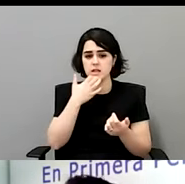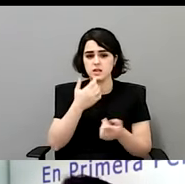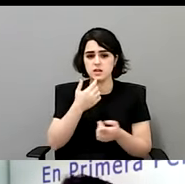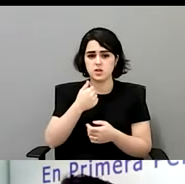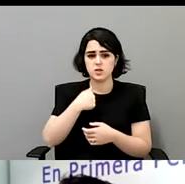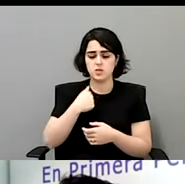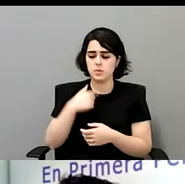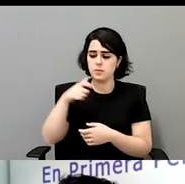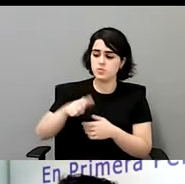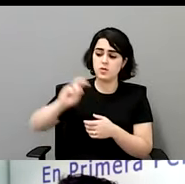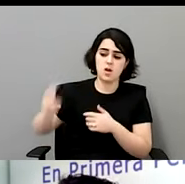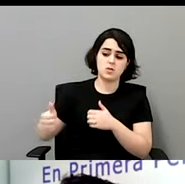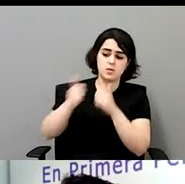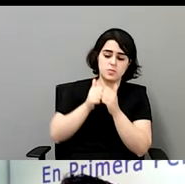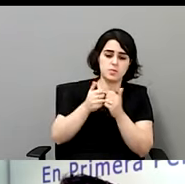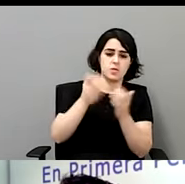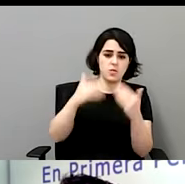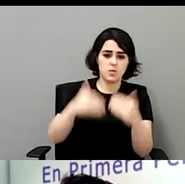externa, yo no me planteo